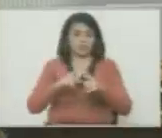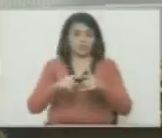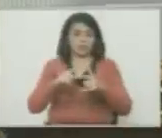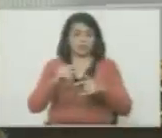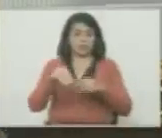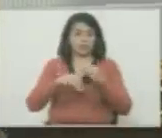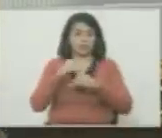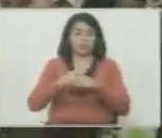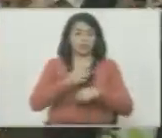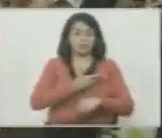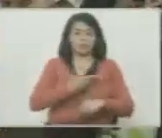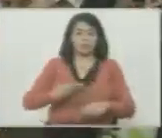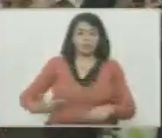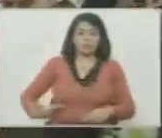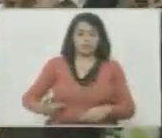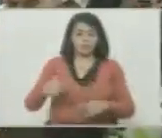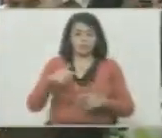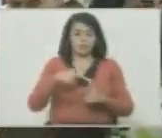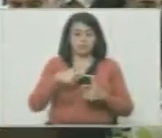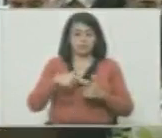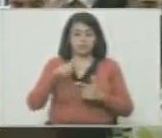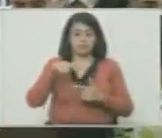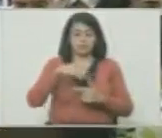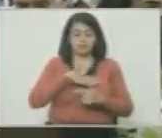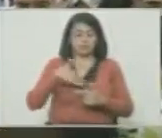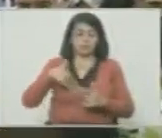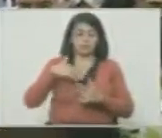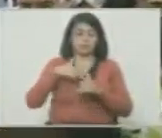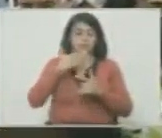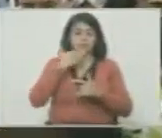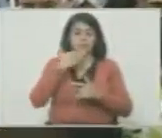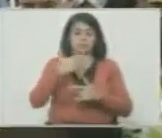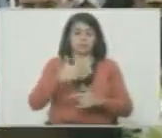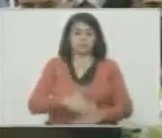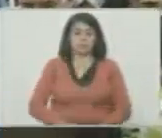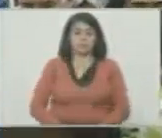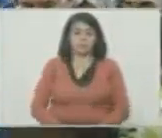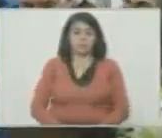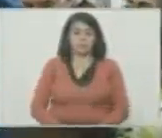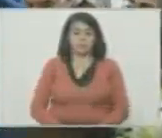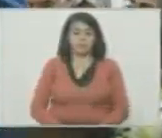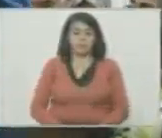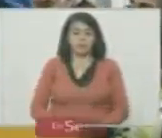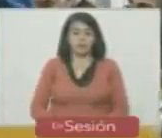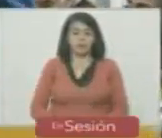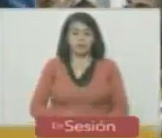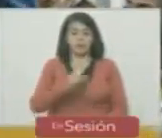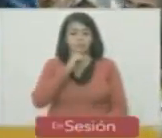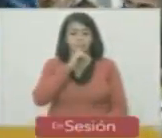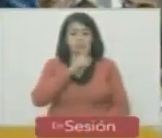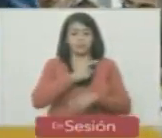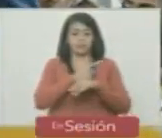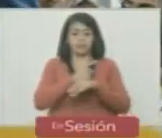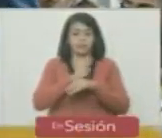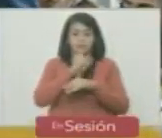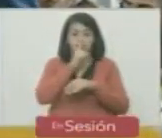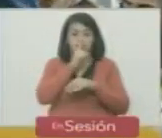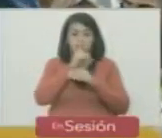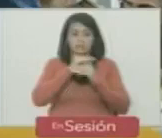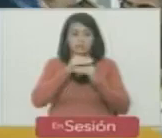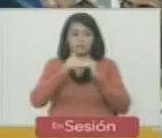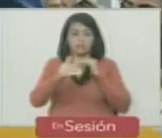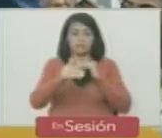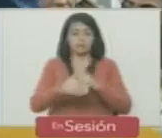ello, señor presidente, con su venia, quisiéramos solicitar un minuto de silencio por